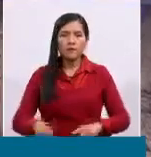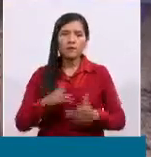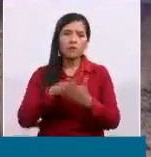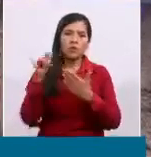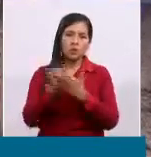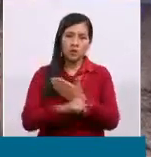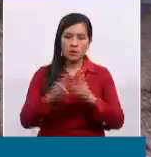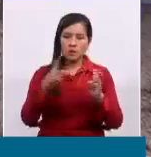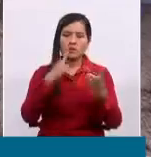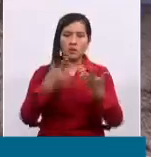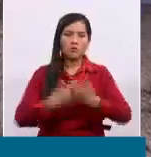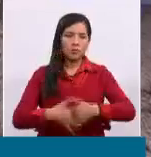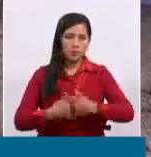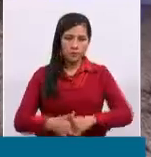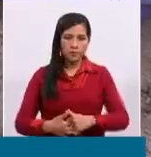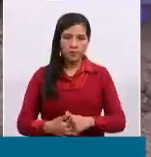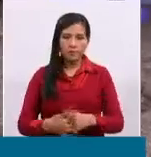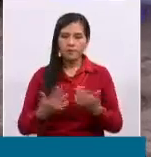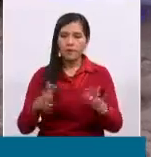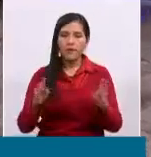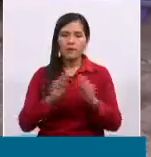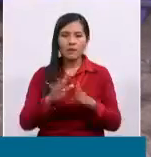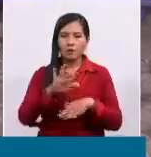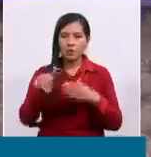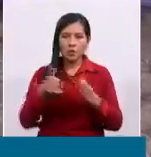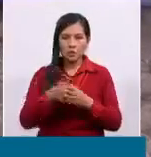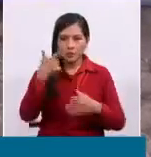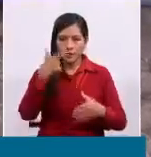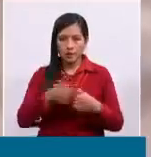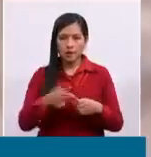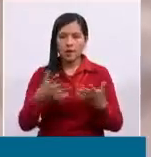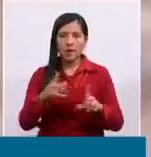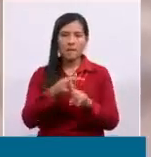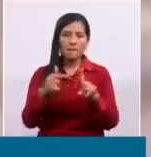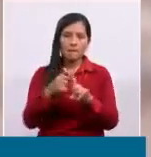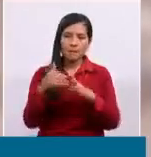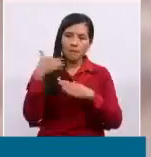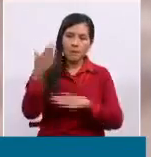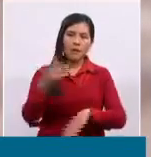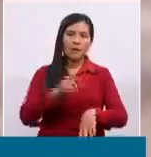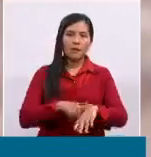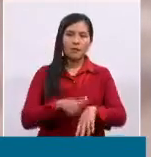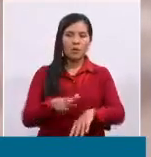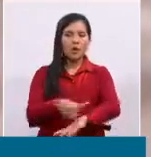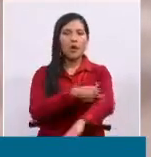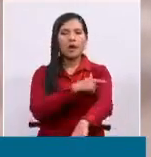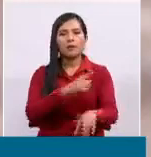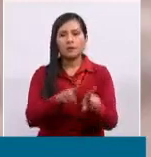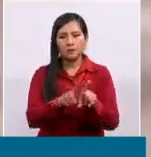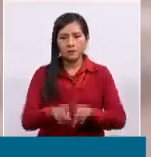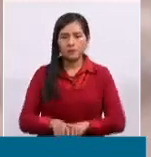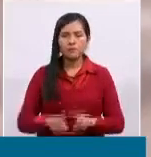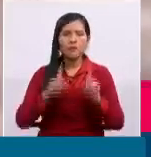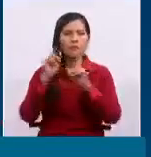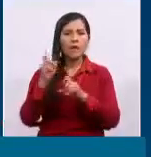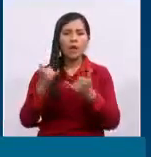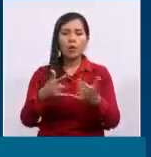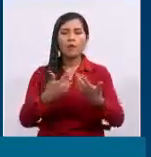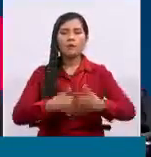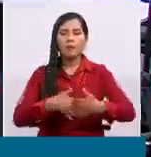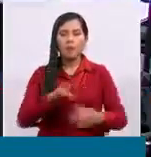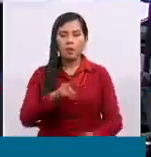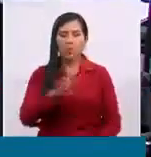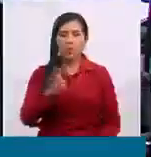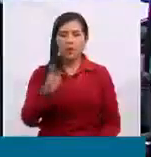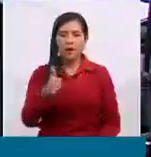industrialización de hidrocarburos que se irán desarrollando en un mediano y largo plazo. ¿Cómo está nuestra planta de urea y amoníaco?